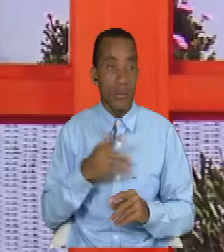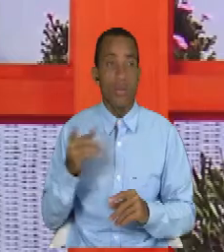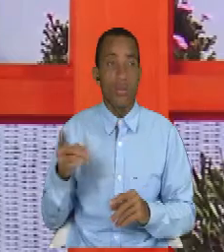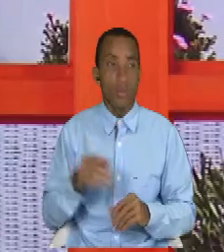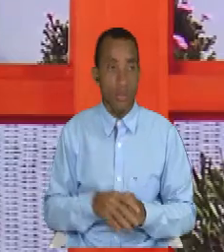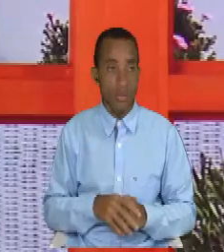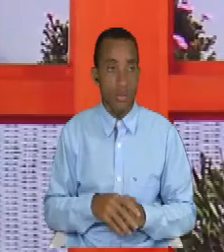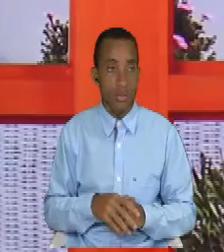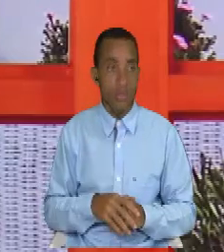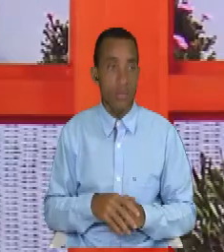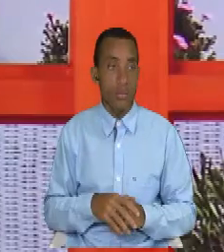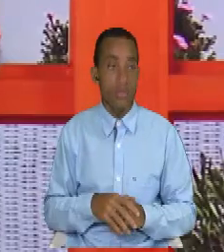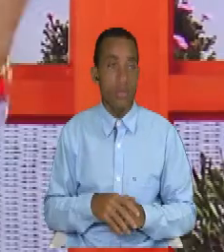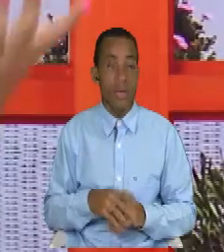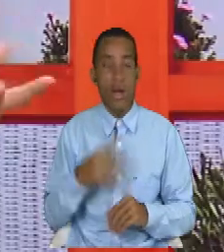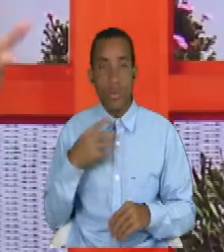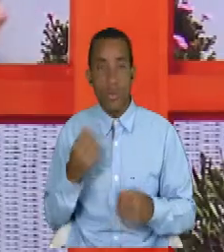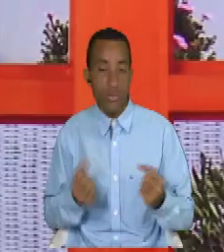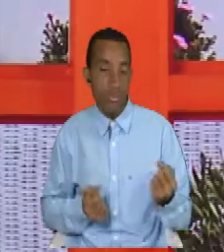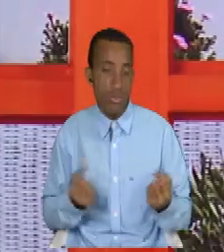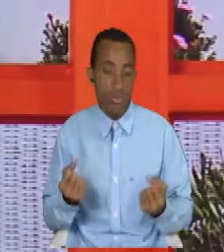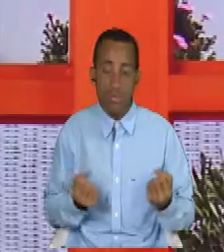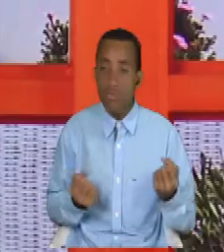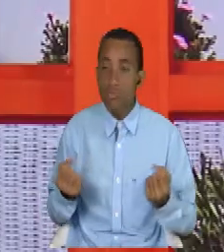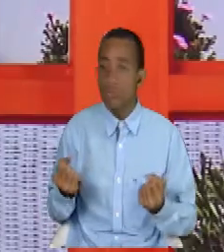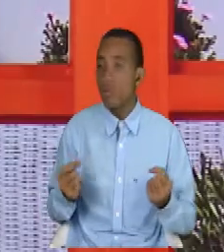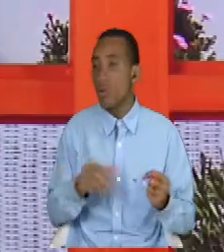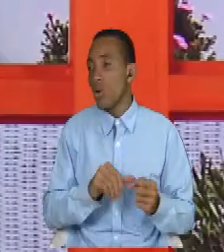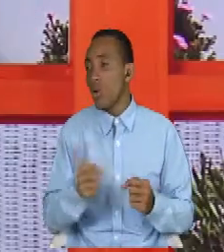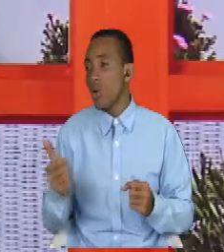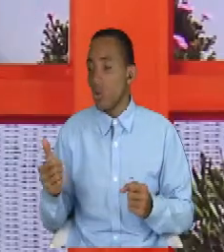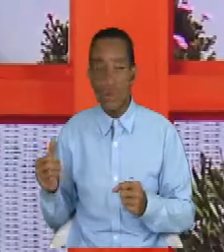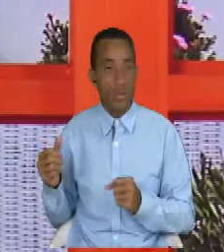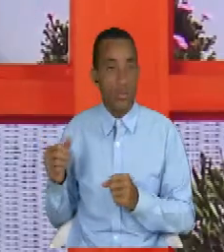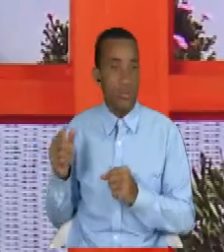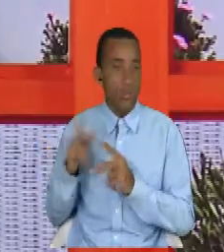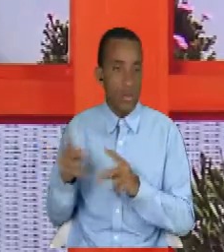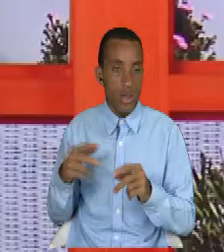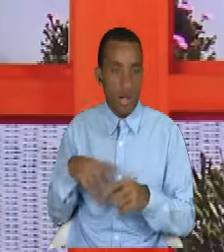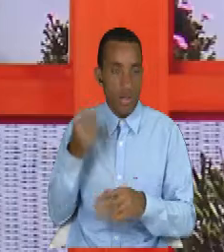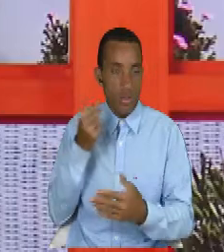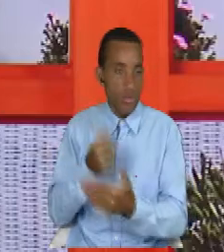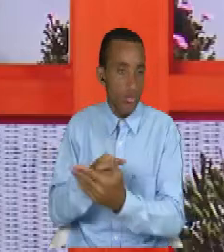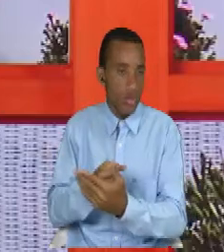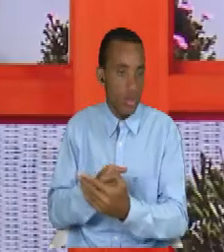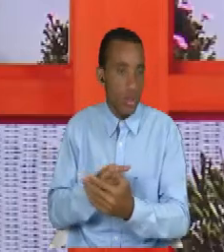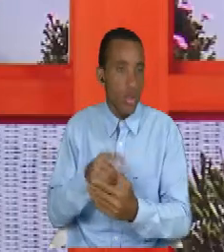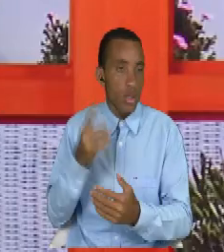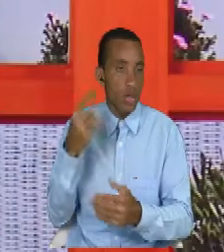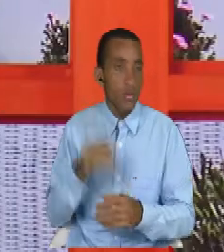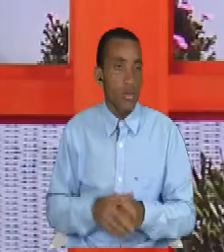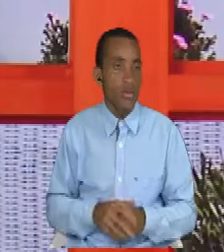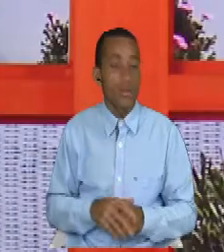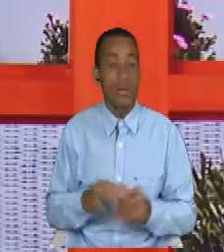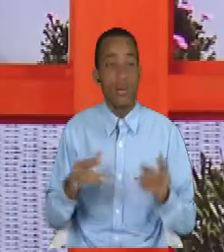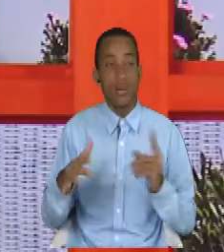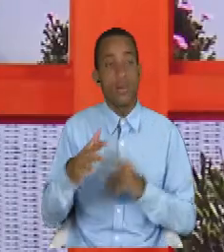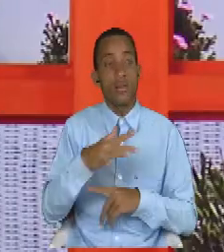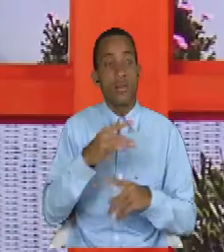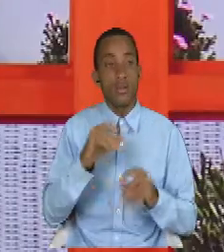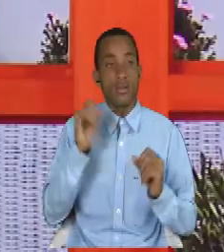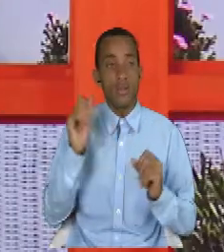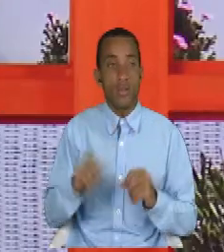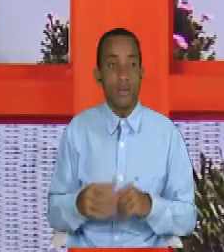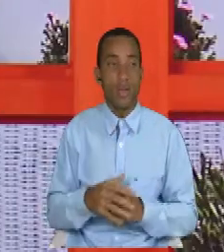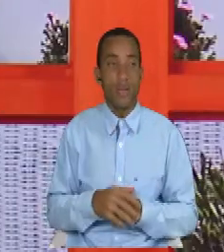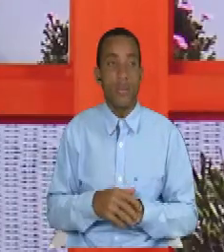en movimiento con otra persona que nos da un accidente de tránsito en cualquier situación se puede presentar y eso lo